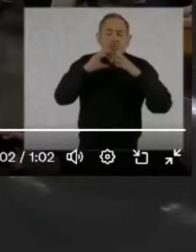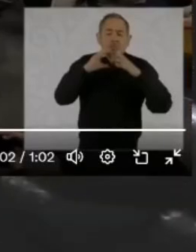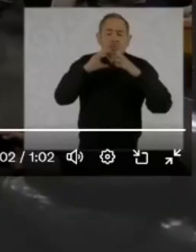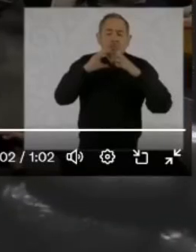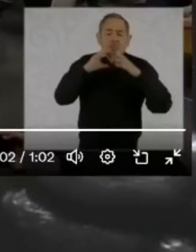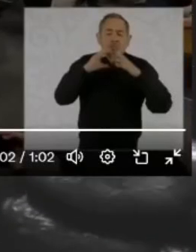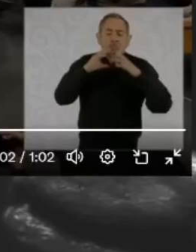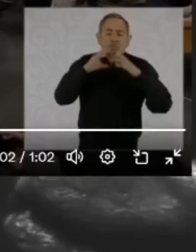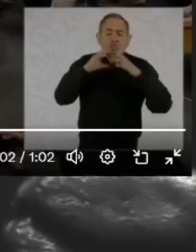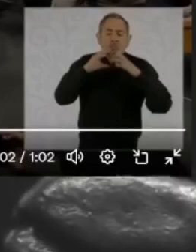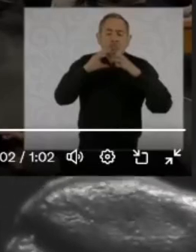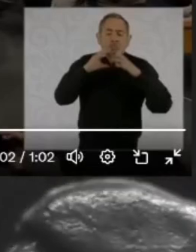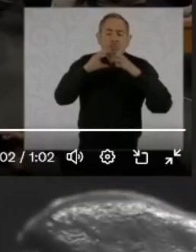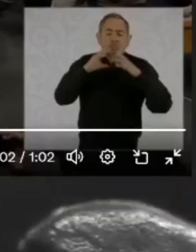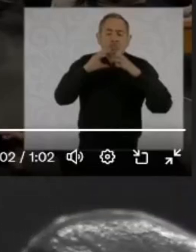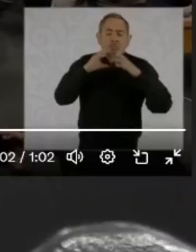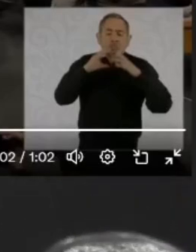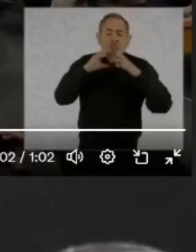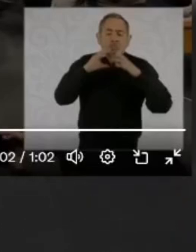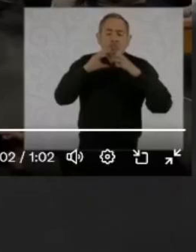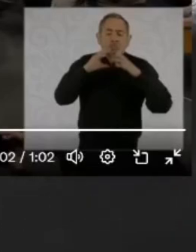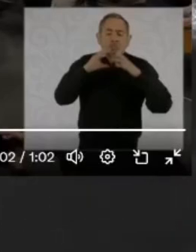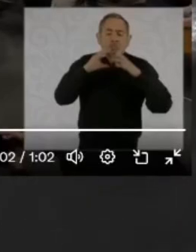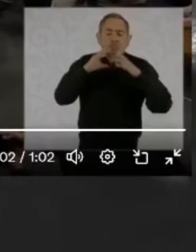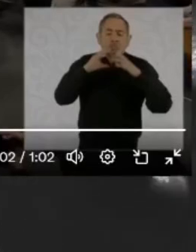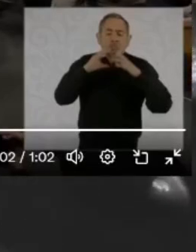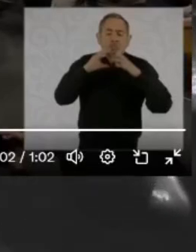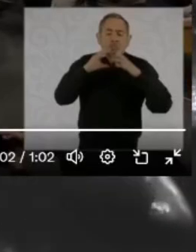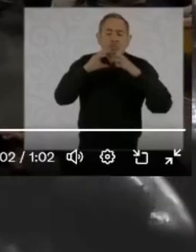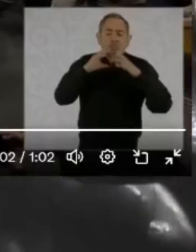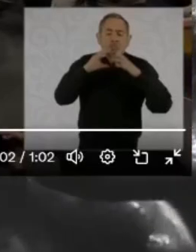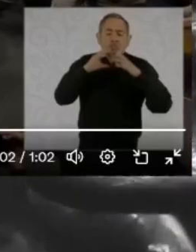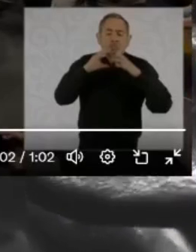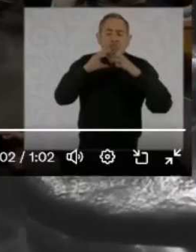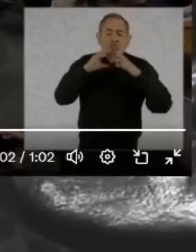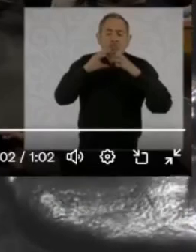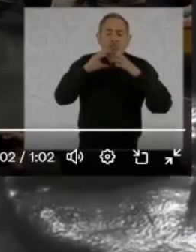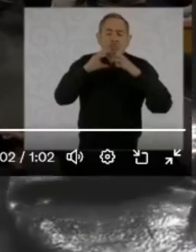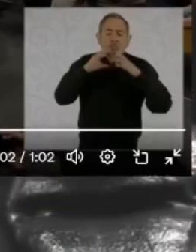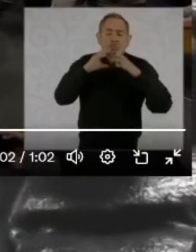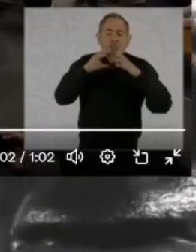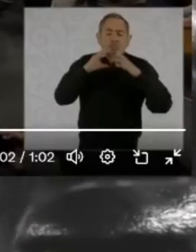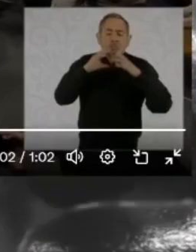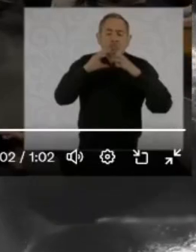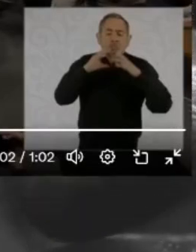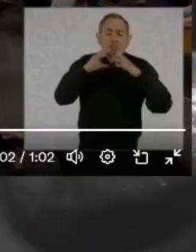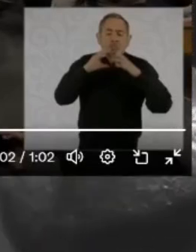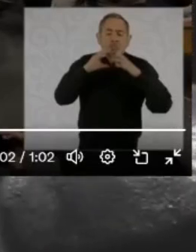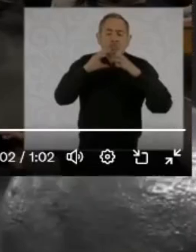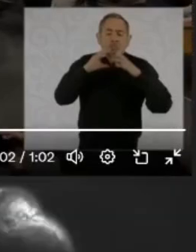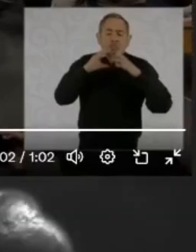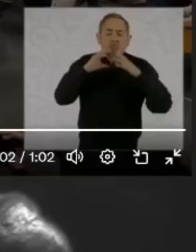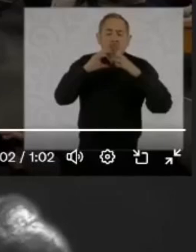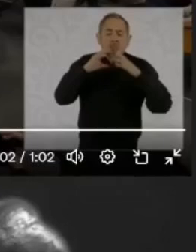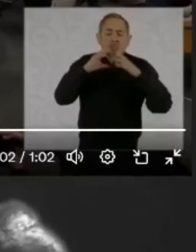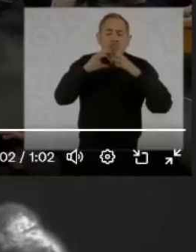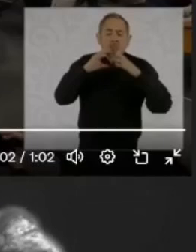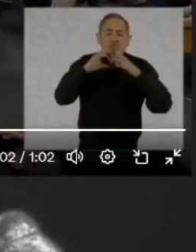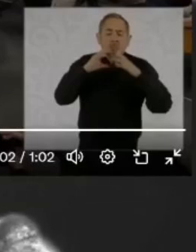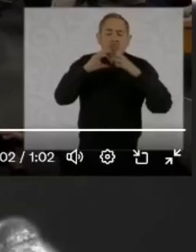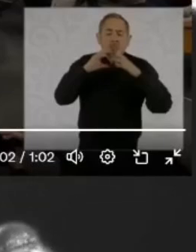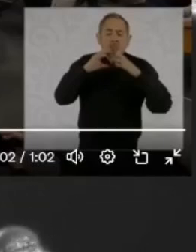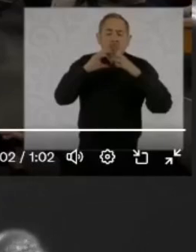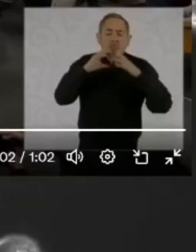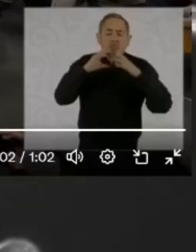esas vacas. Entonces todavía nos tocó eso, que había gente que llegaba y muy temprano ahí, junto a las vacas, te vendía la